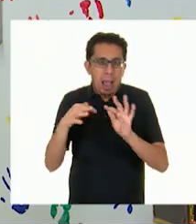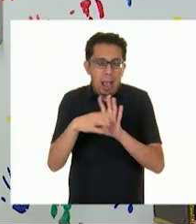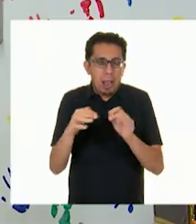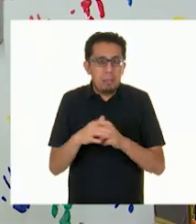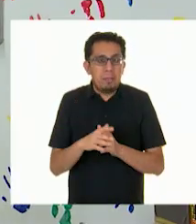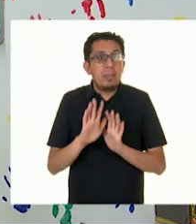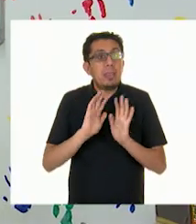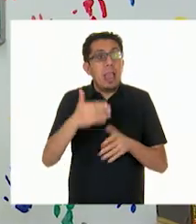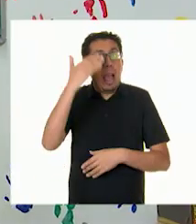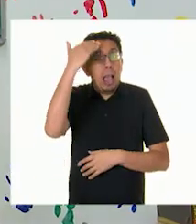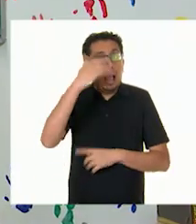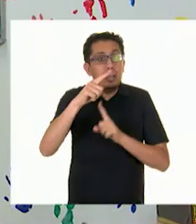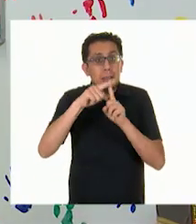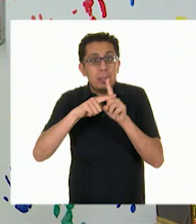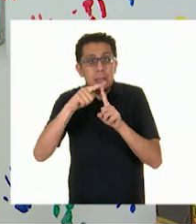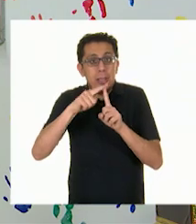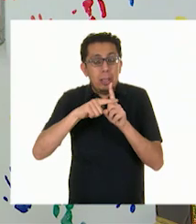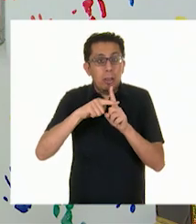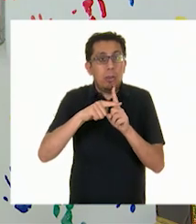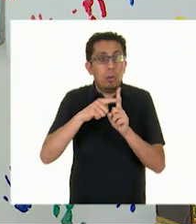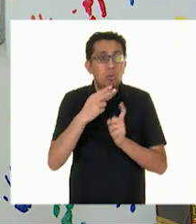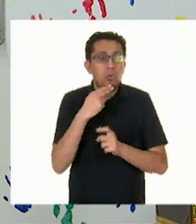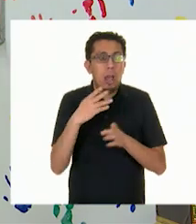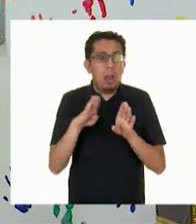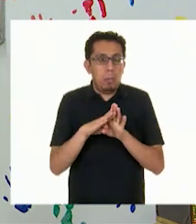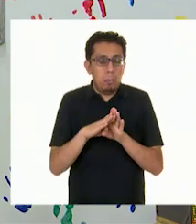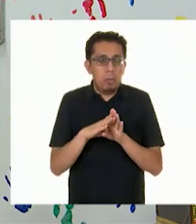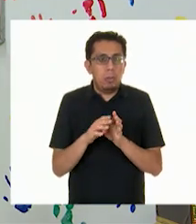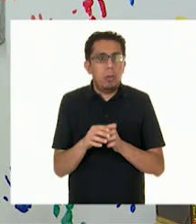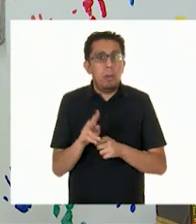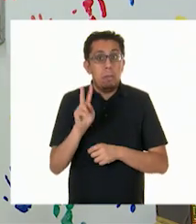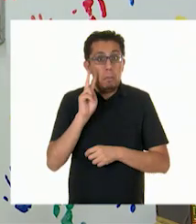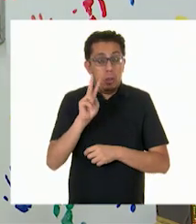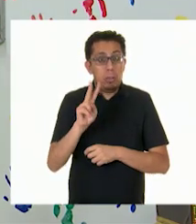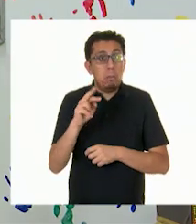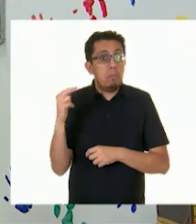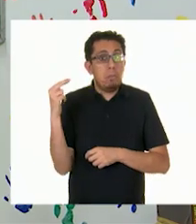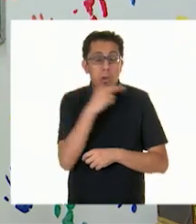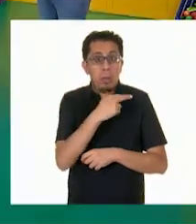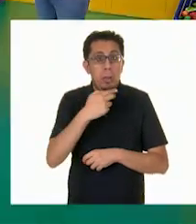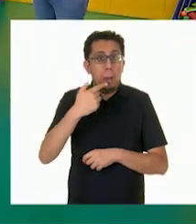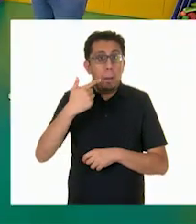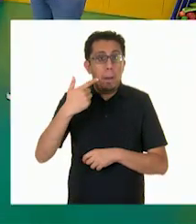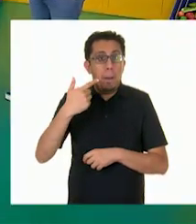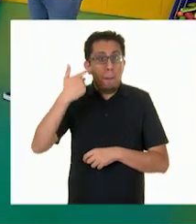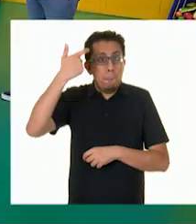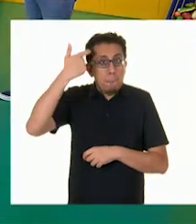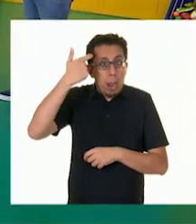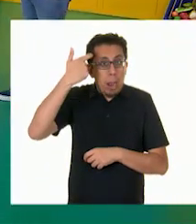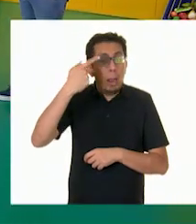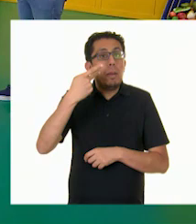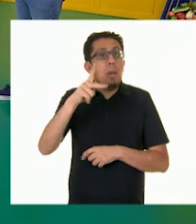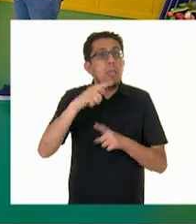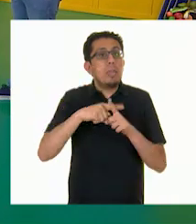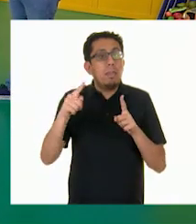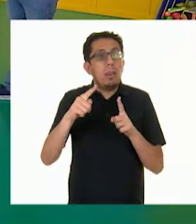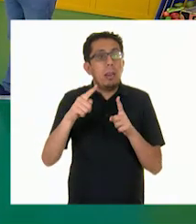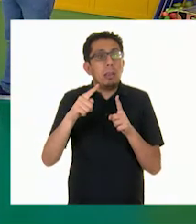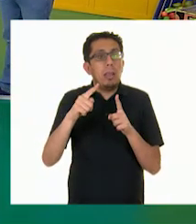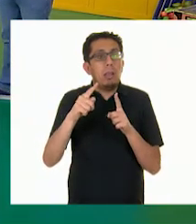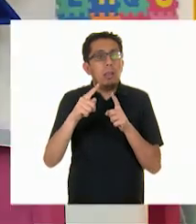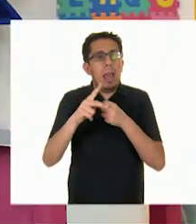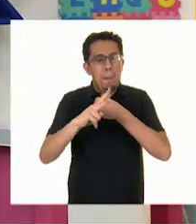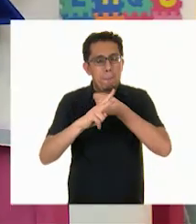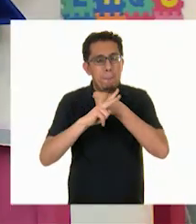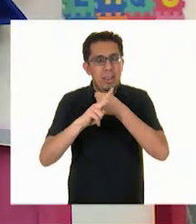los termómetros y veíamos sus ventajas y sus desventajas. ¿Viste lo rápido que fue con ese? Sí, fue rapidísimo. Pero con el de mercurio... Pues tenías